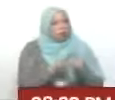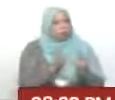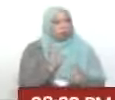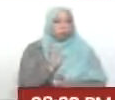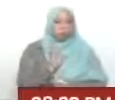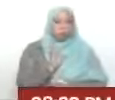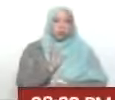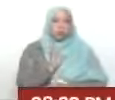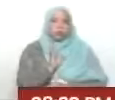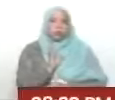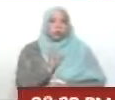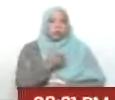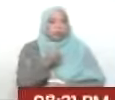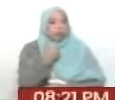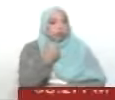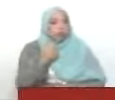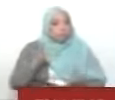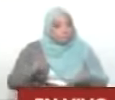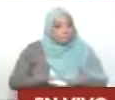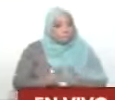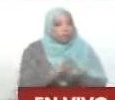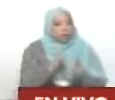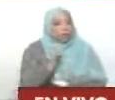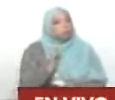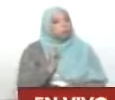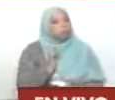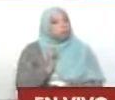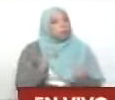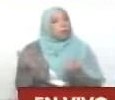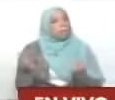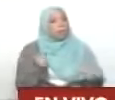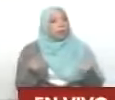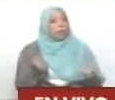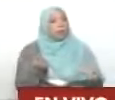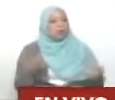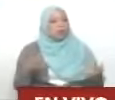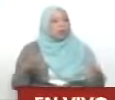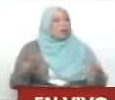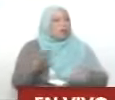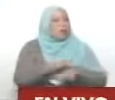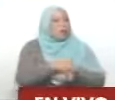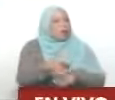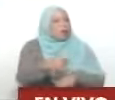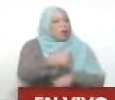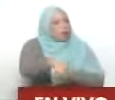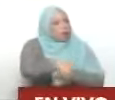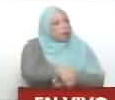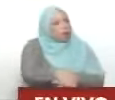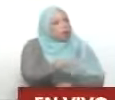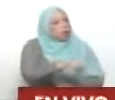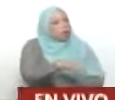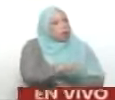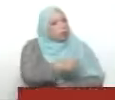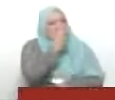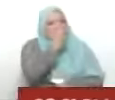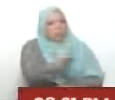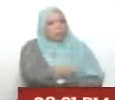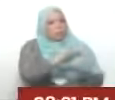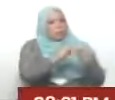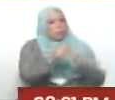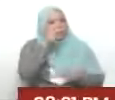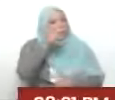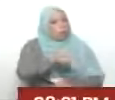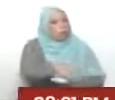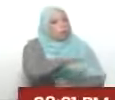Te lo tengo que decir en tu cara, Brito. Porque no te veo en la calle, compadre. Yo estoy con el pueblo en las